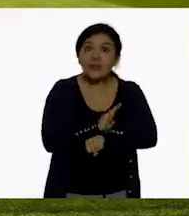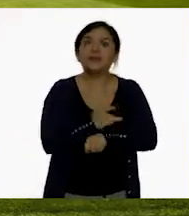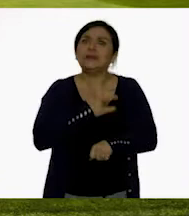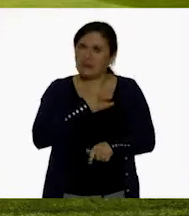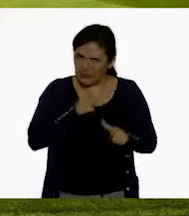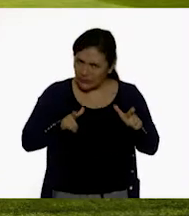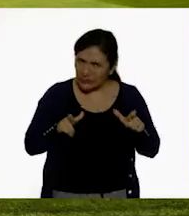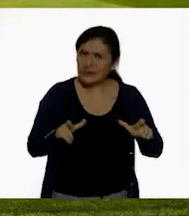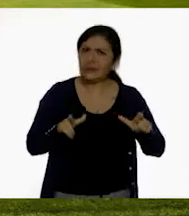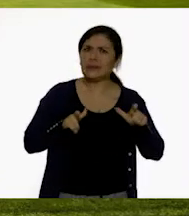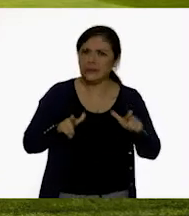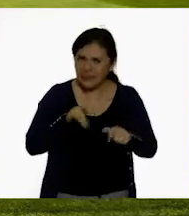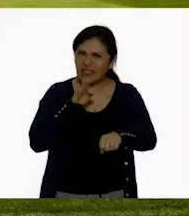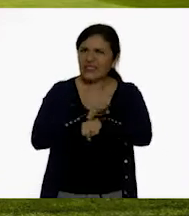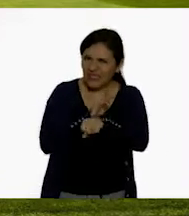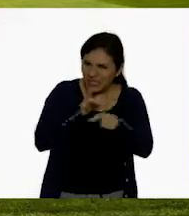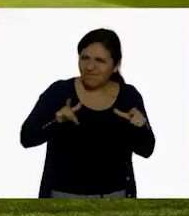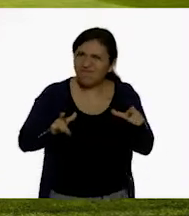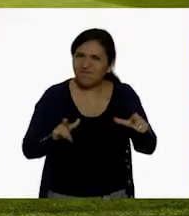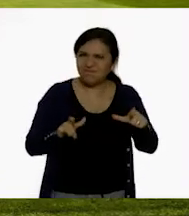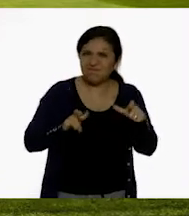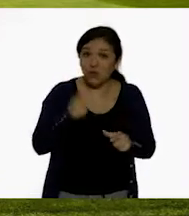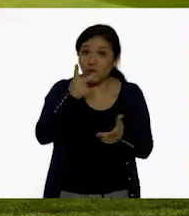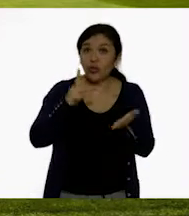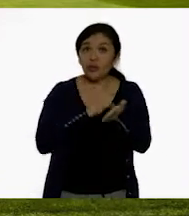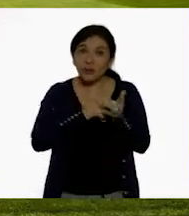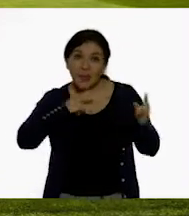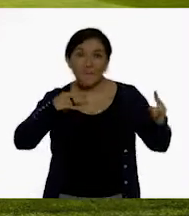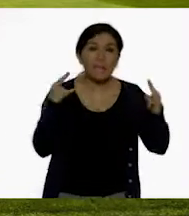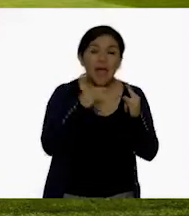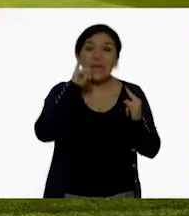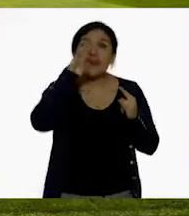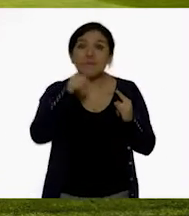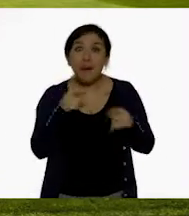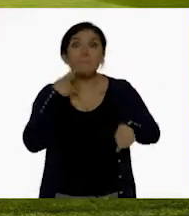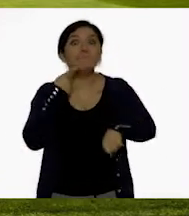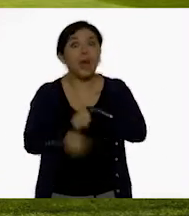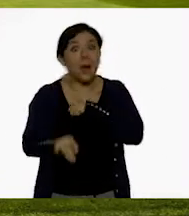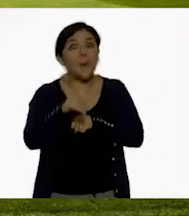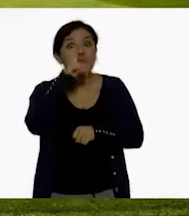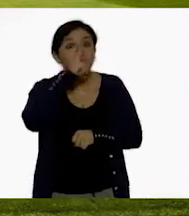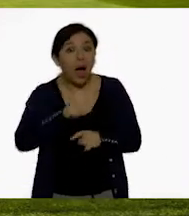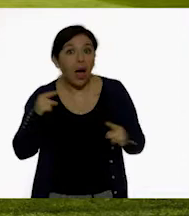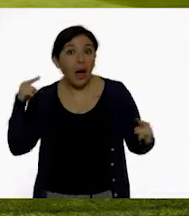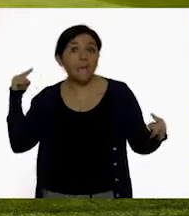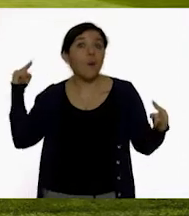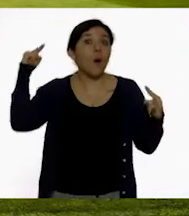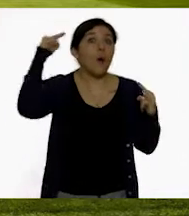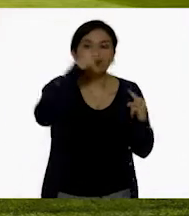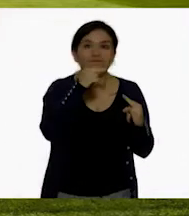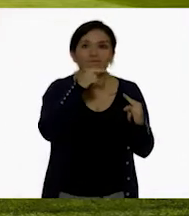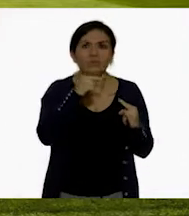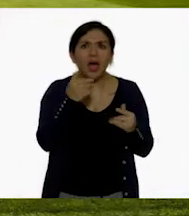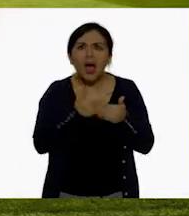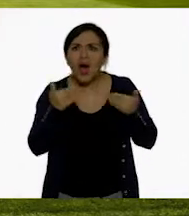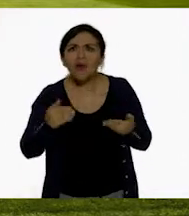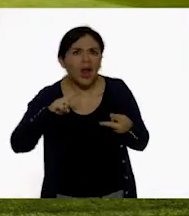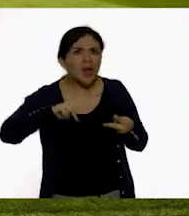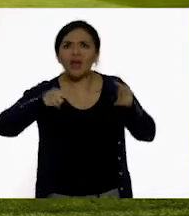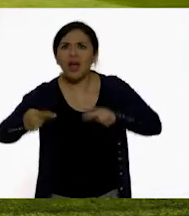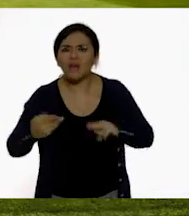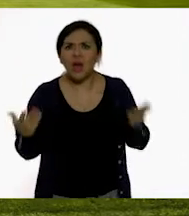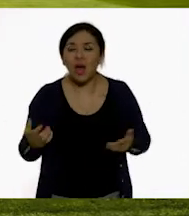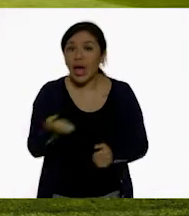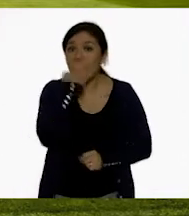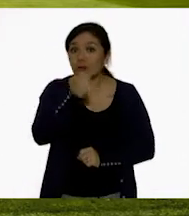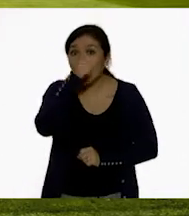defienden más o menos bien. Ya van dos tiros muy peligrosos de larga distancia. Esperen, hay un cambio de juego. La